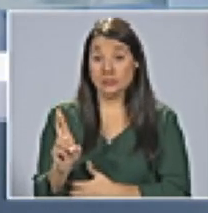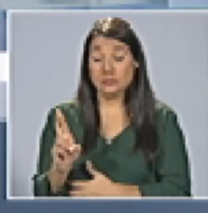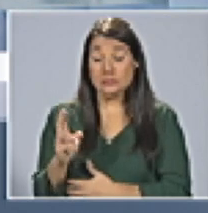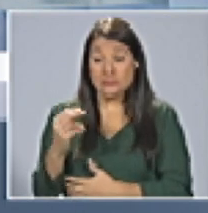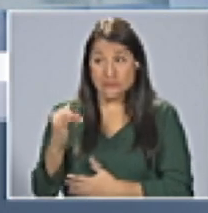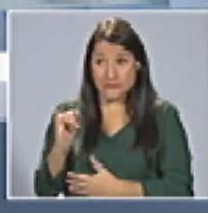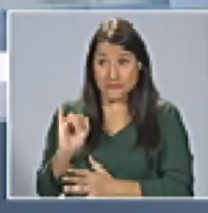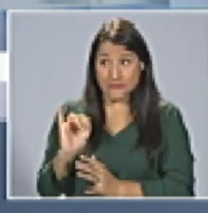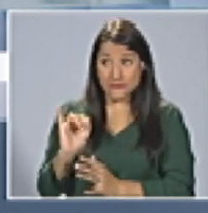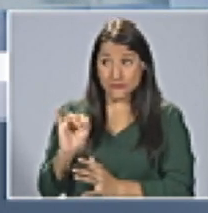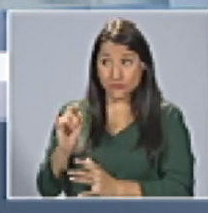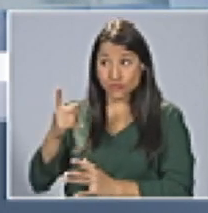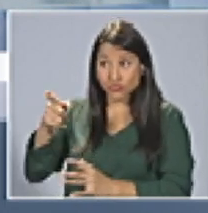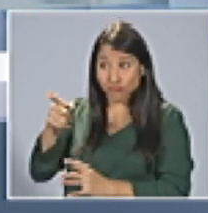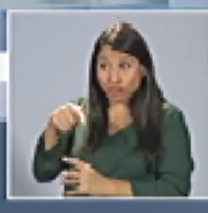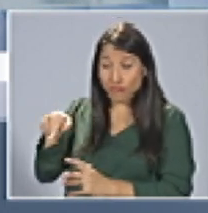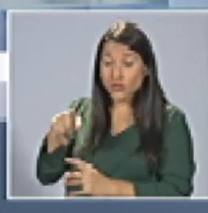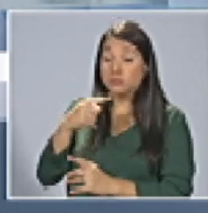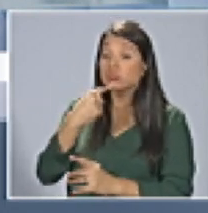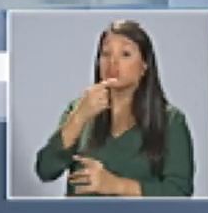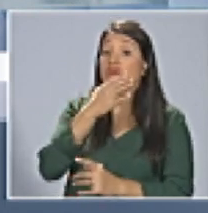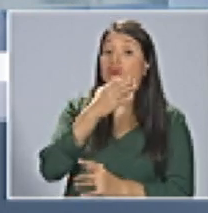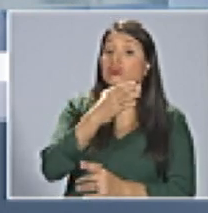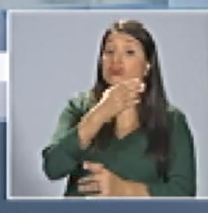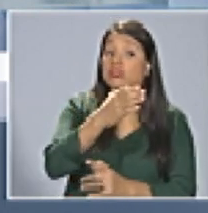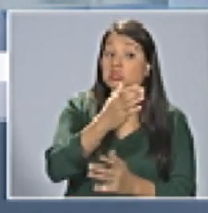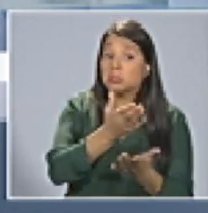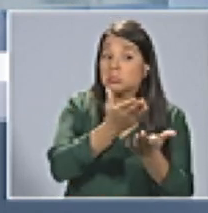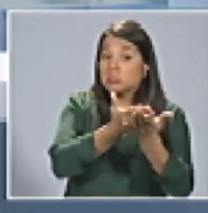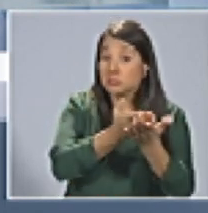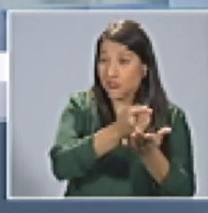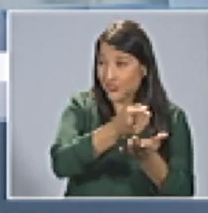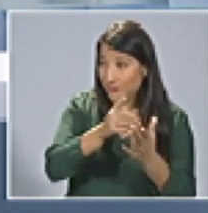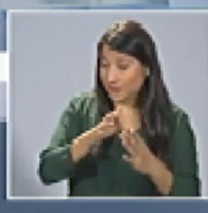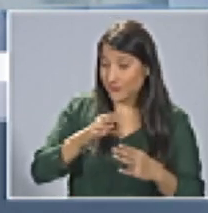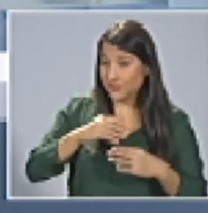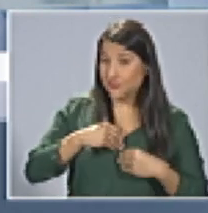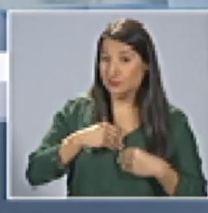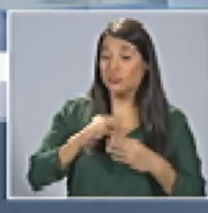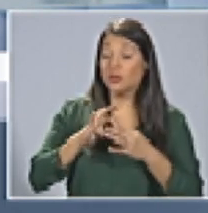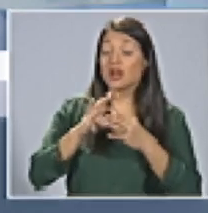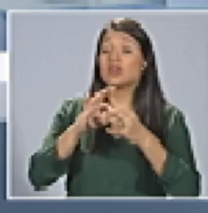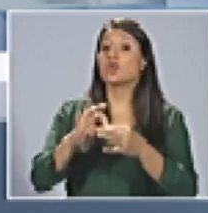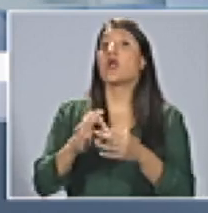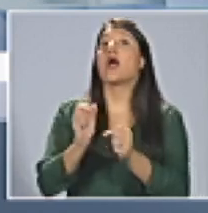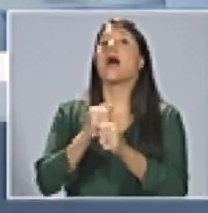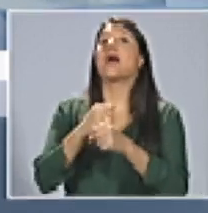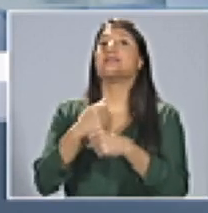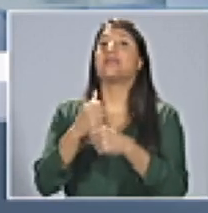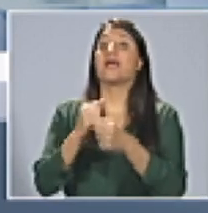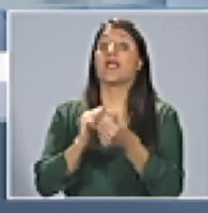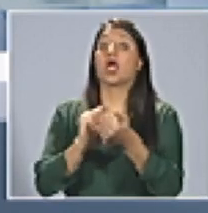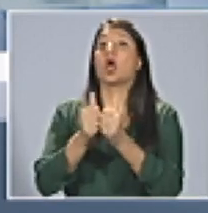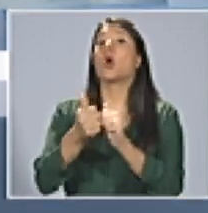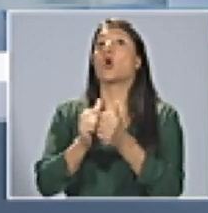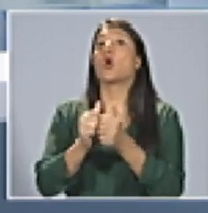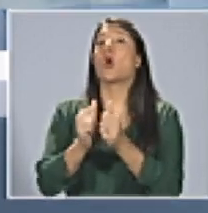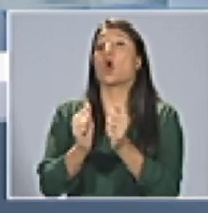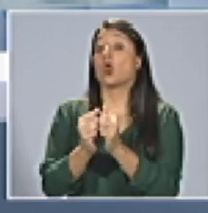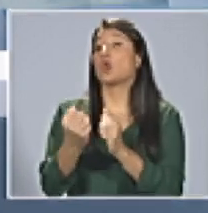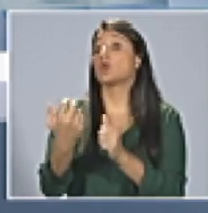no la recomendación de la anterior legislatura sobre ternas y